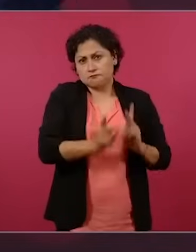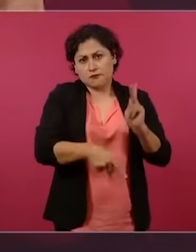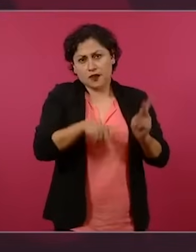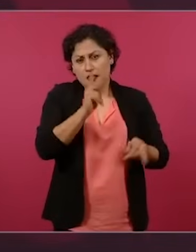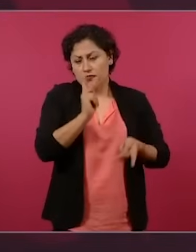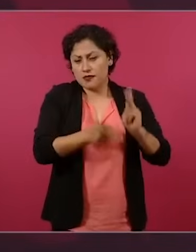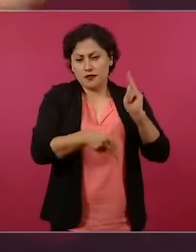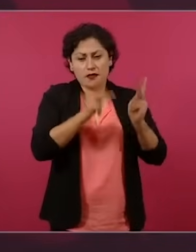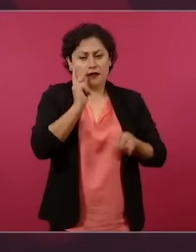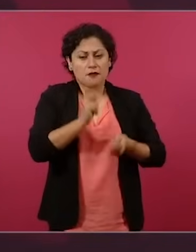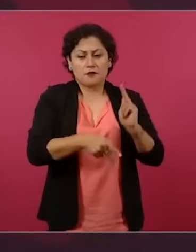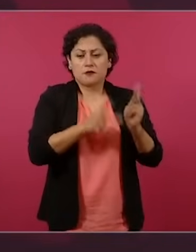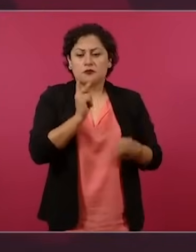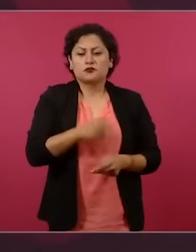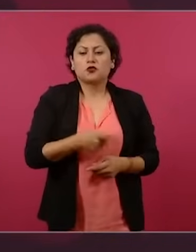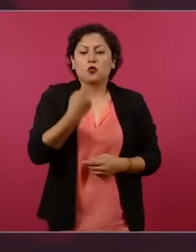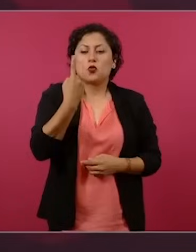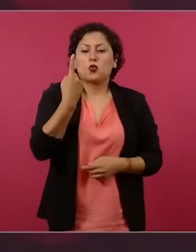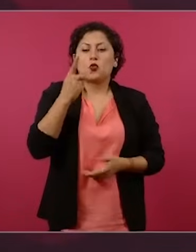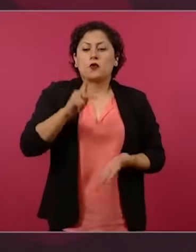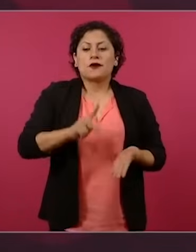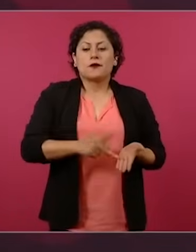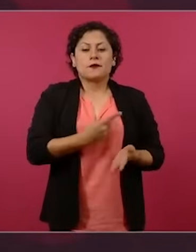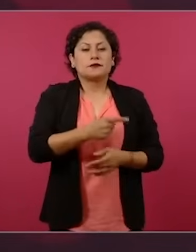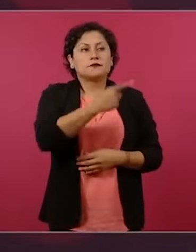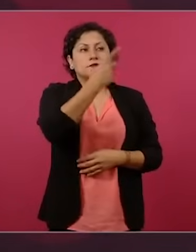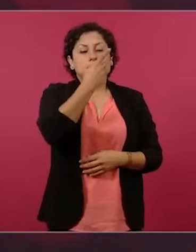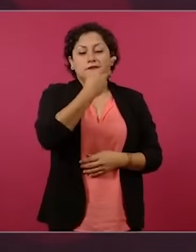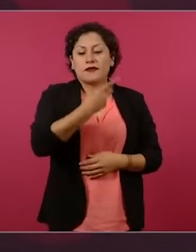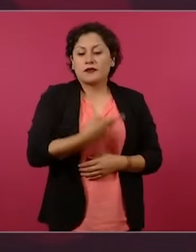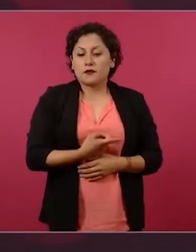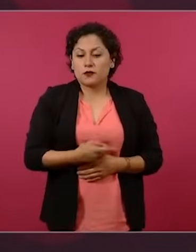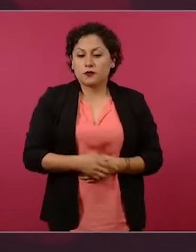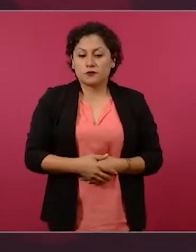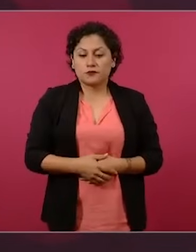Él me dijo una vez de que